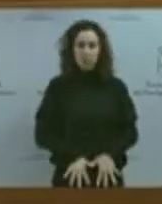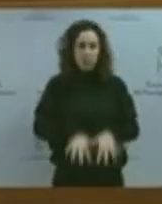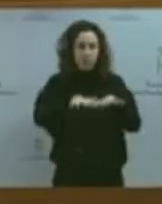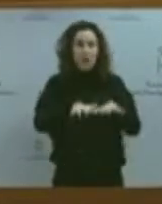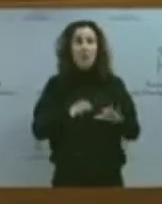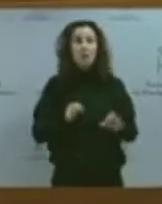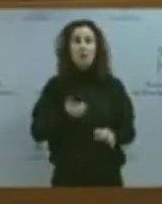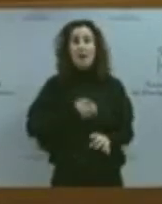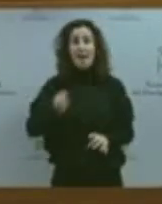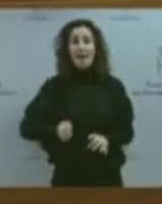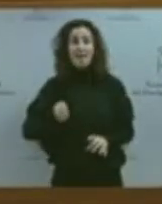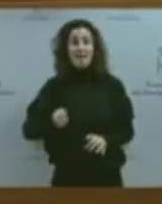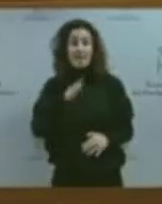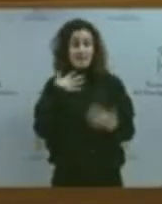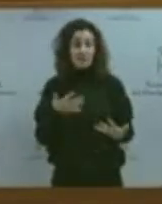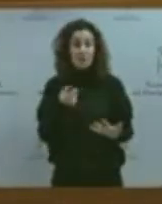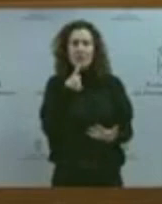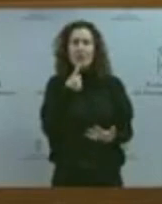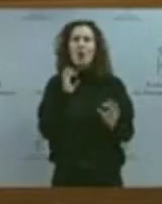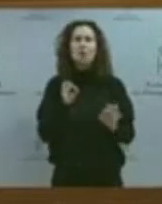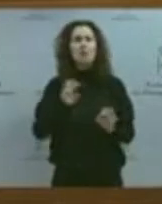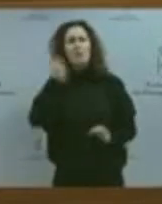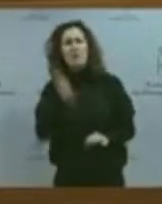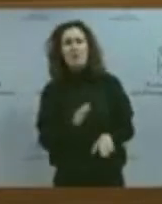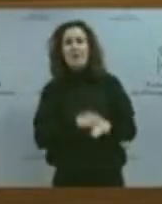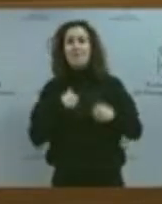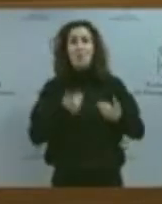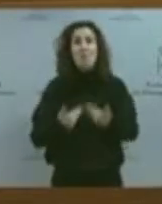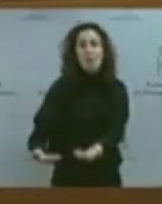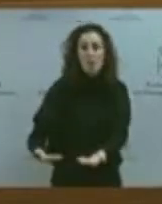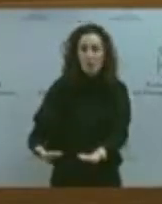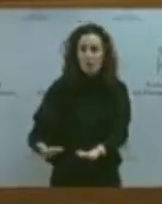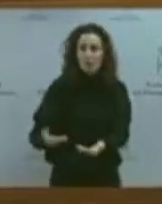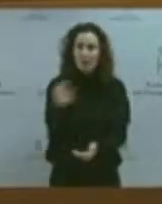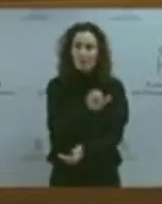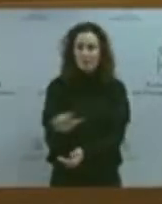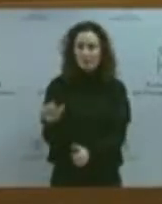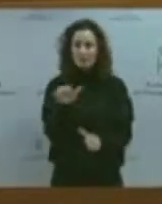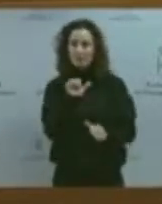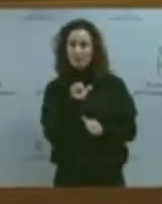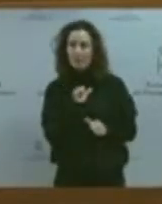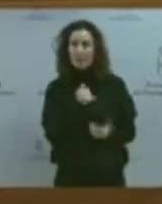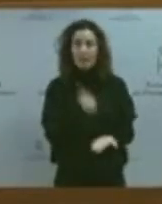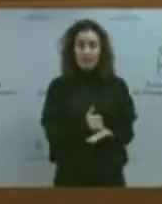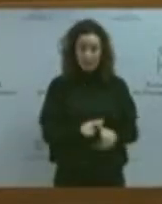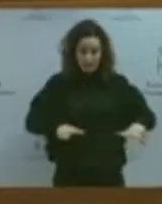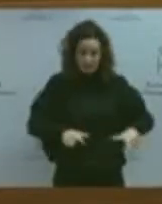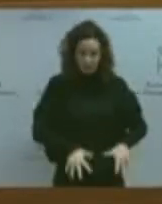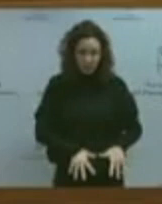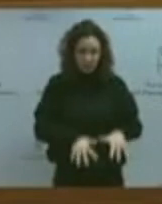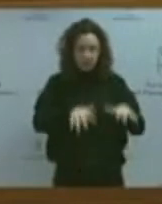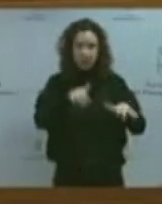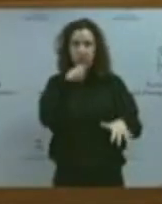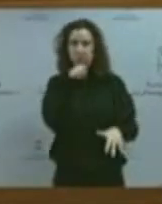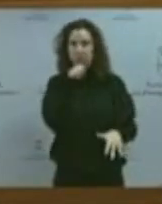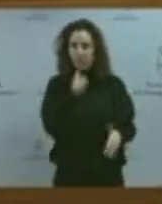resolver los problemas de manera inmediata, tardó más de una semana en solucionar clases inundadas, señora consejera, clases inundadas, impidiendo que los niños y las niñas pudieran